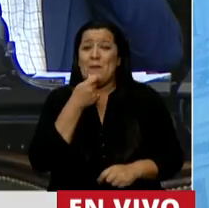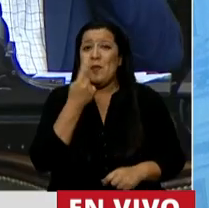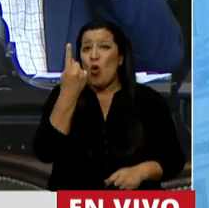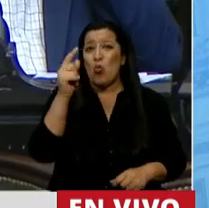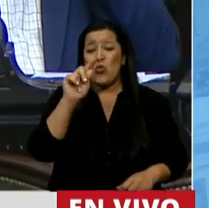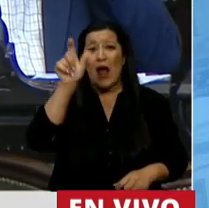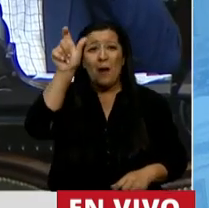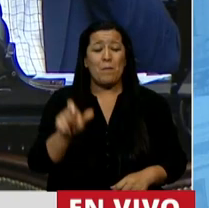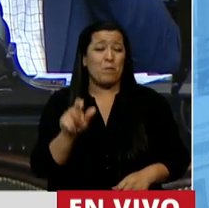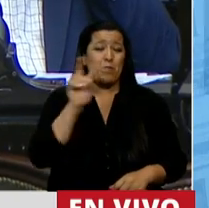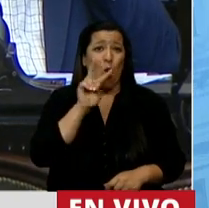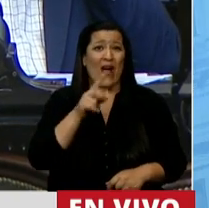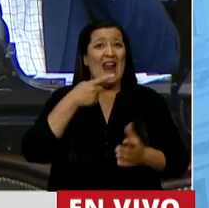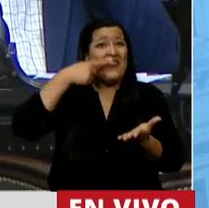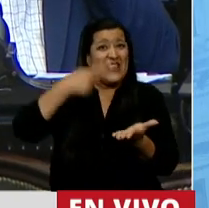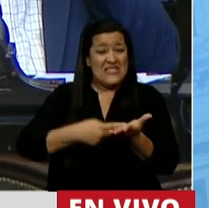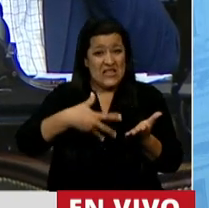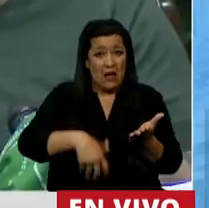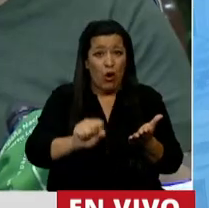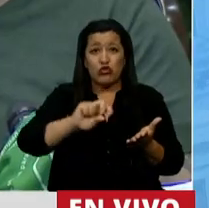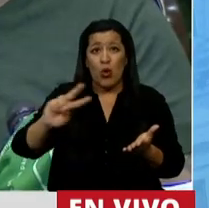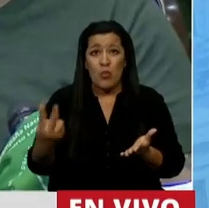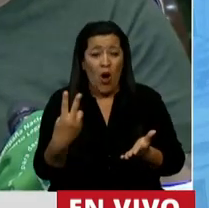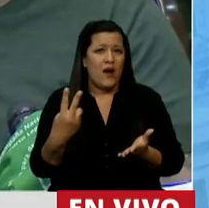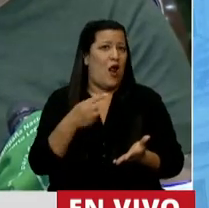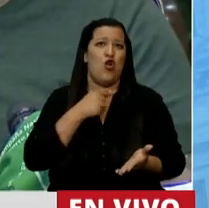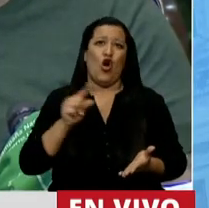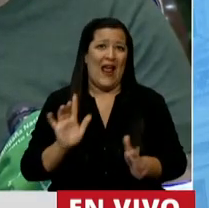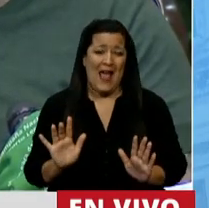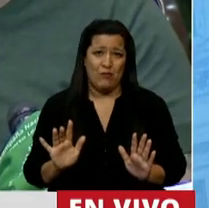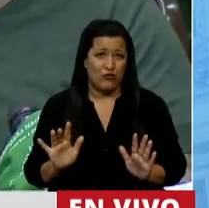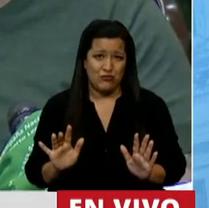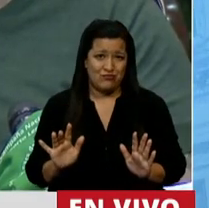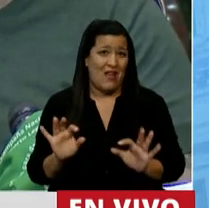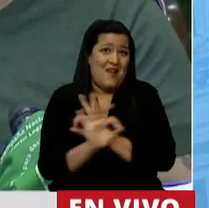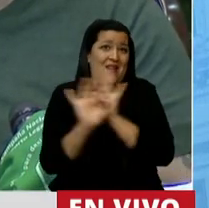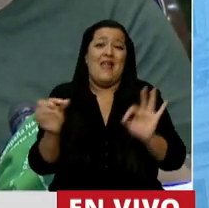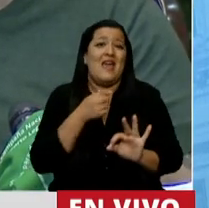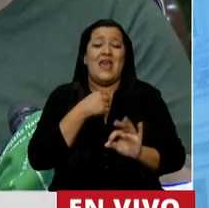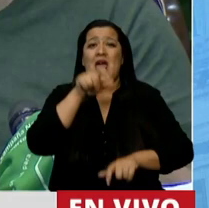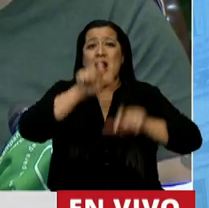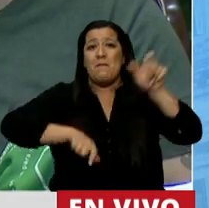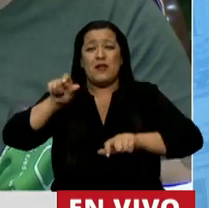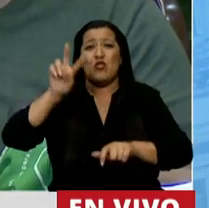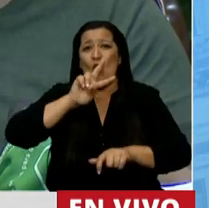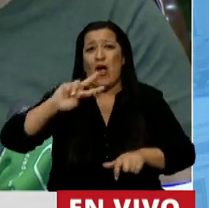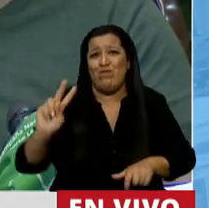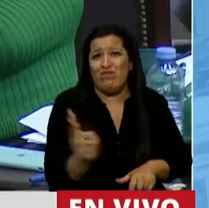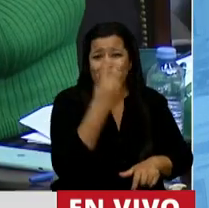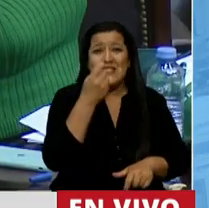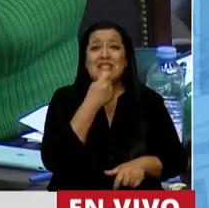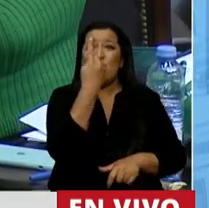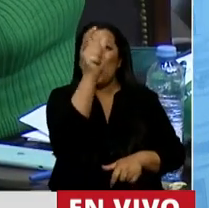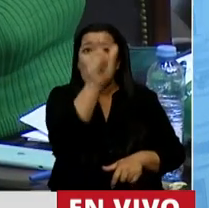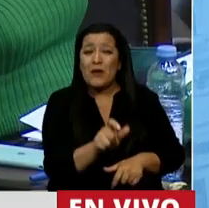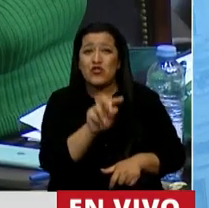esa interrupción. Y muchos menos los que están afuera, ya sea de un lado de la valla o del otro afuera del Congreso. Porque cada mujer que caiga a